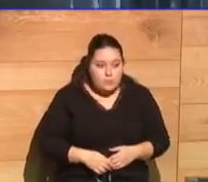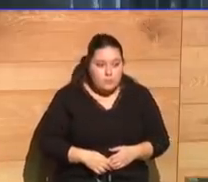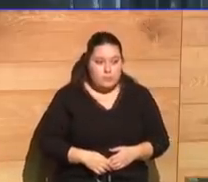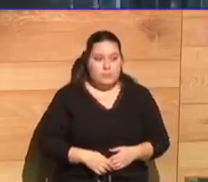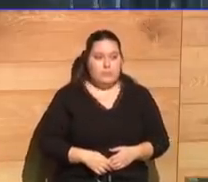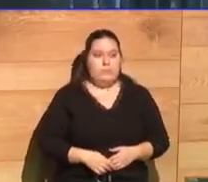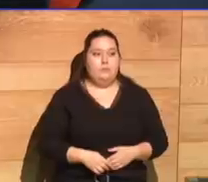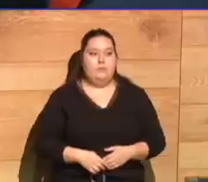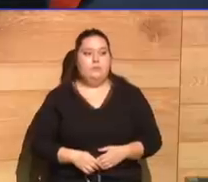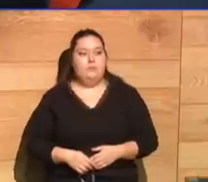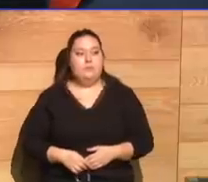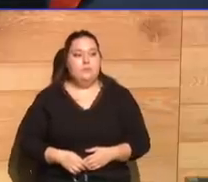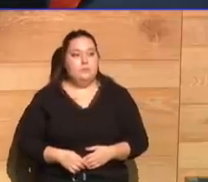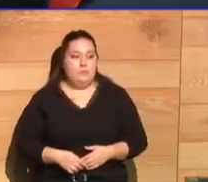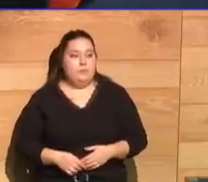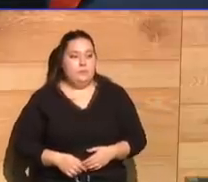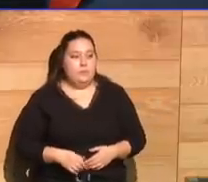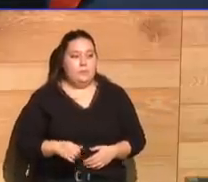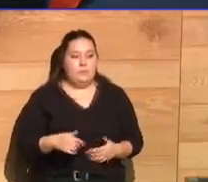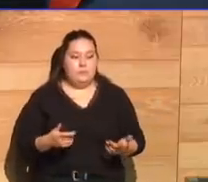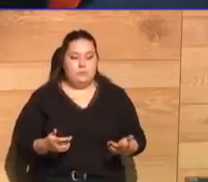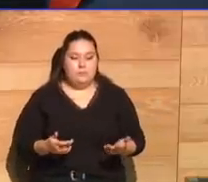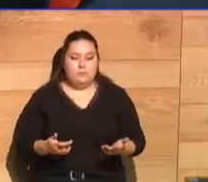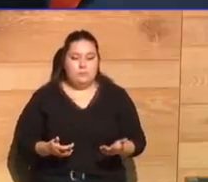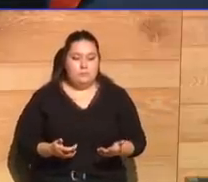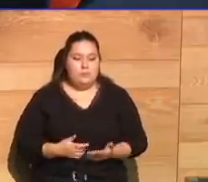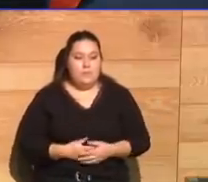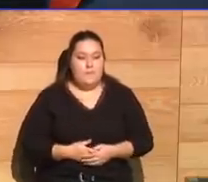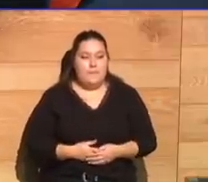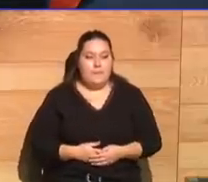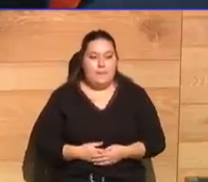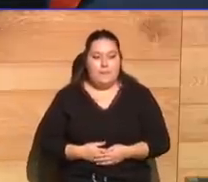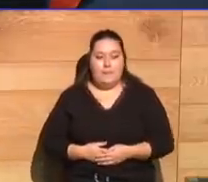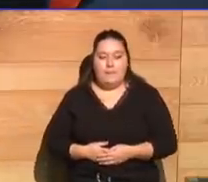¿Seguro? Está bien dicho. Está bien dicho. Atachean, pero da igual. Venga, no pongáis. Da igual.